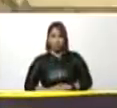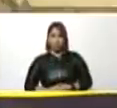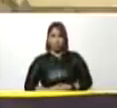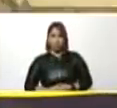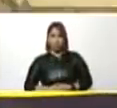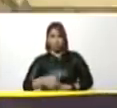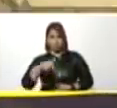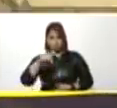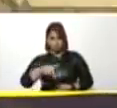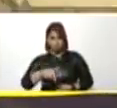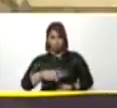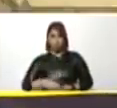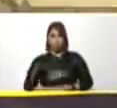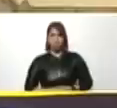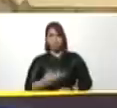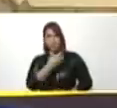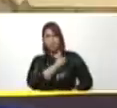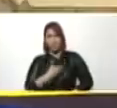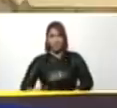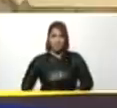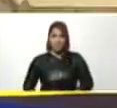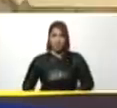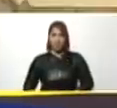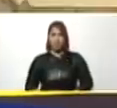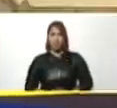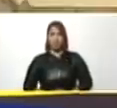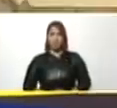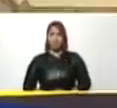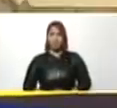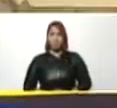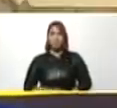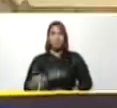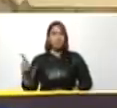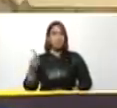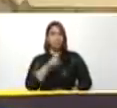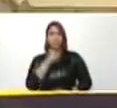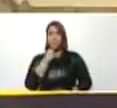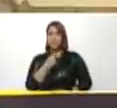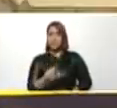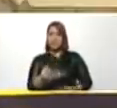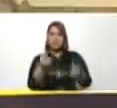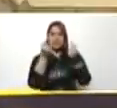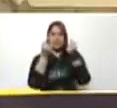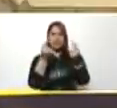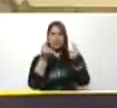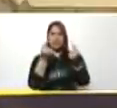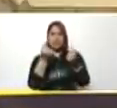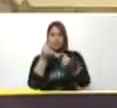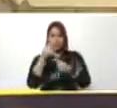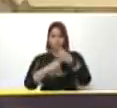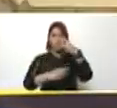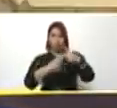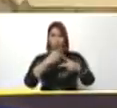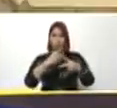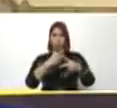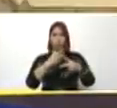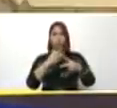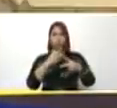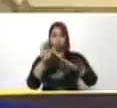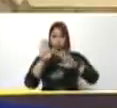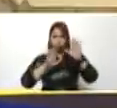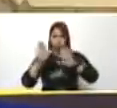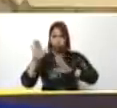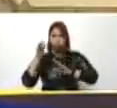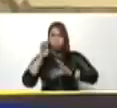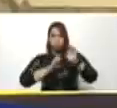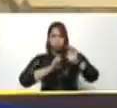Aquí el presidente no dice ni una palabra en los procesos de postulación,